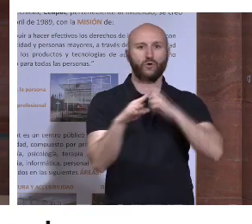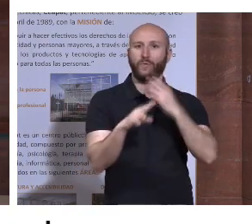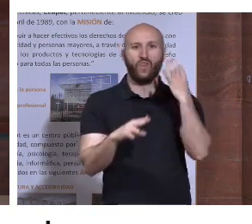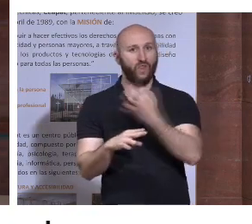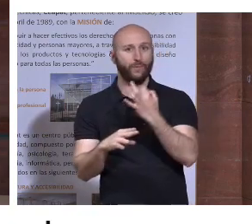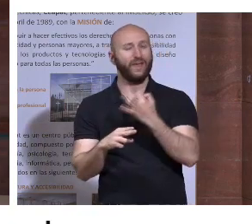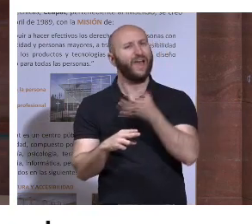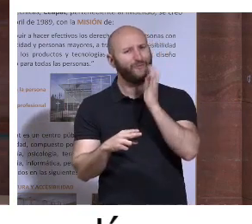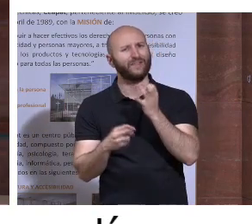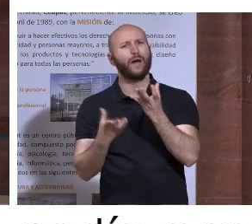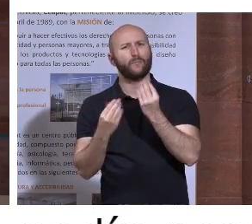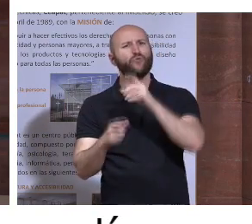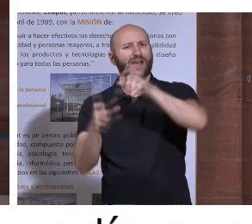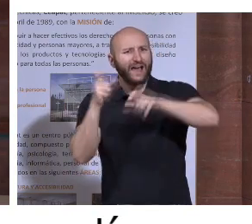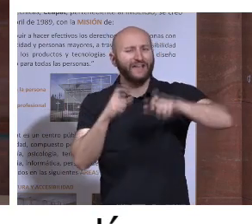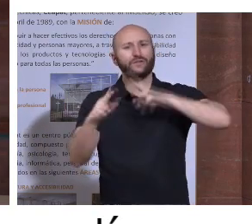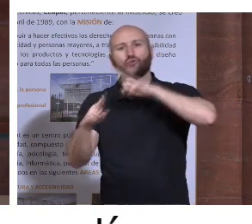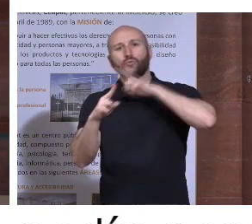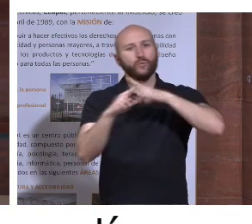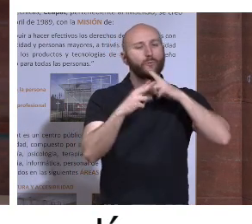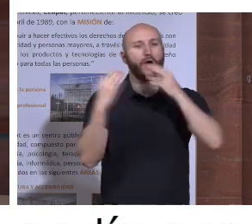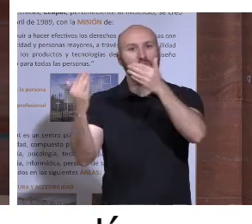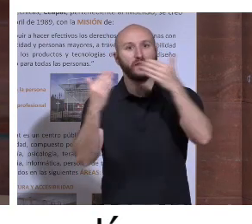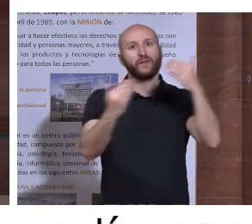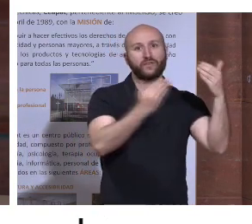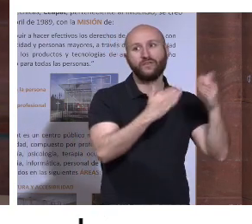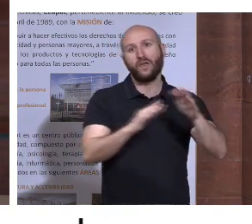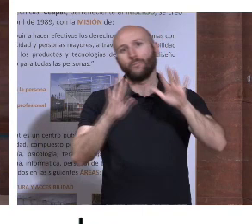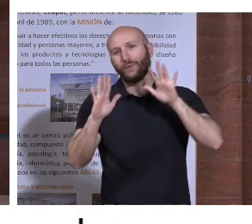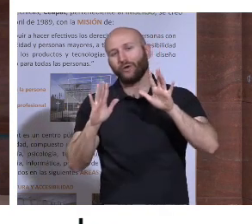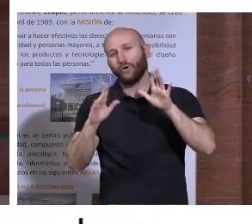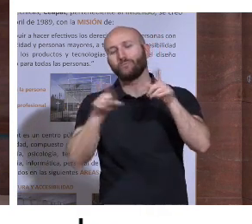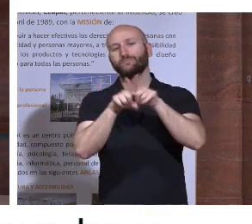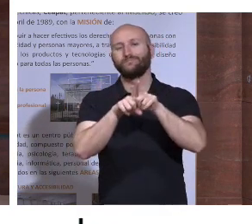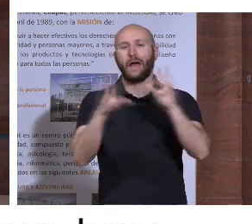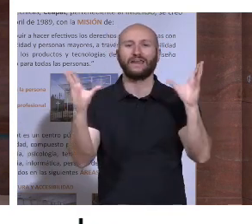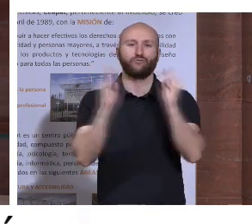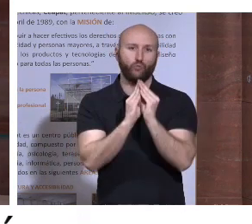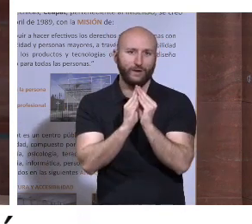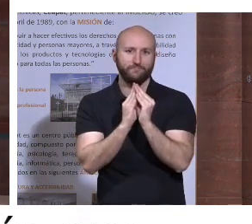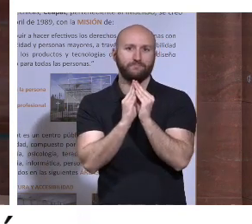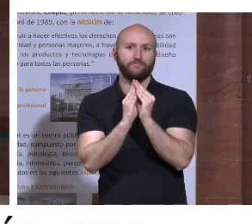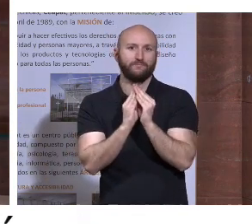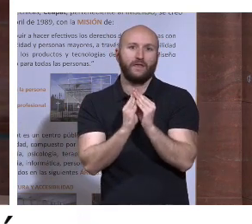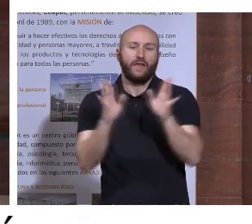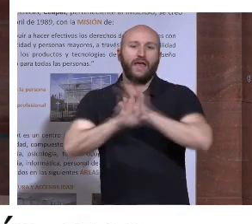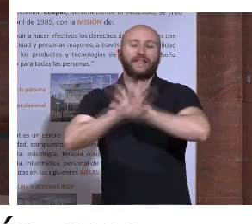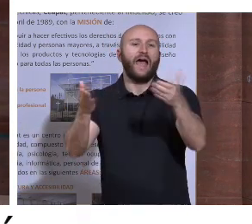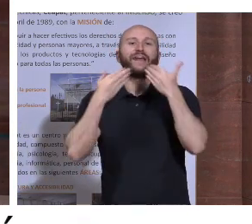que hay muchísima más gente a la que tendría que agradecer, pero también esto es un pequeño resumen, y quedaros todos por